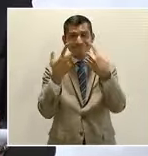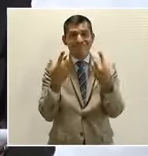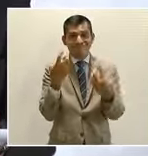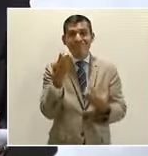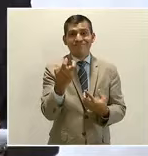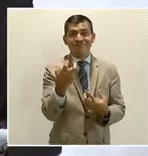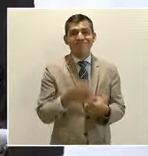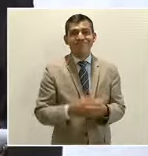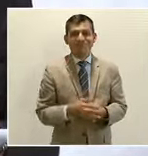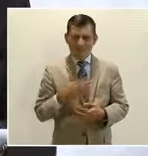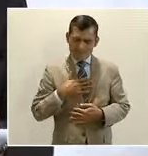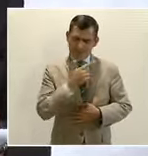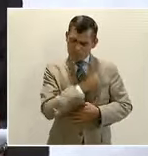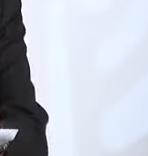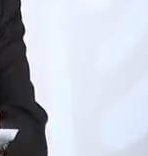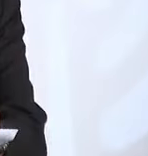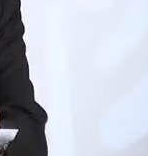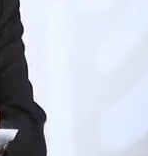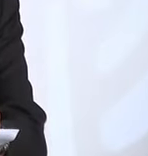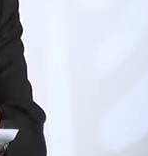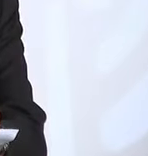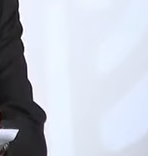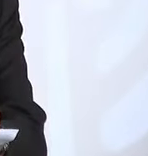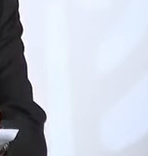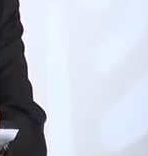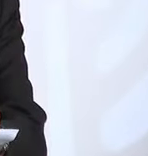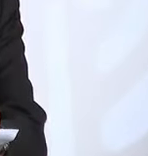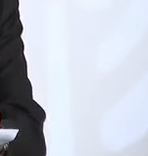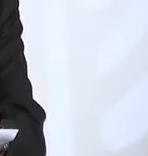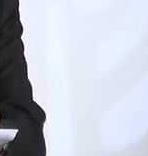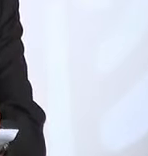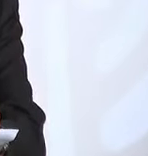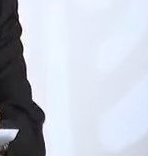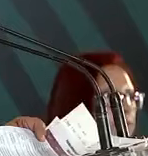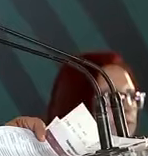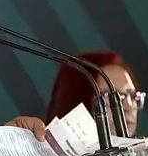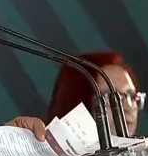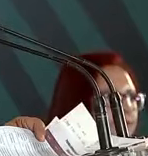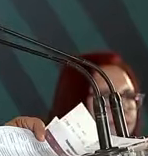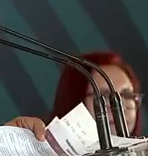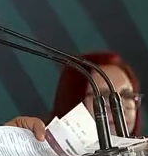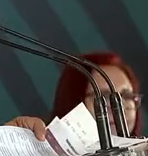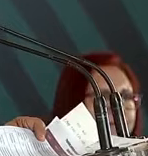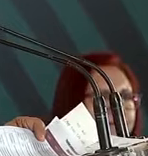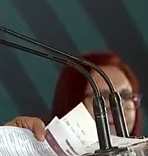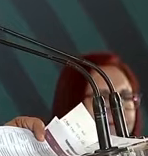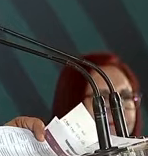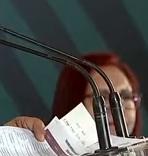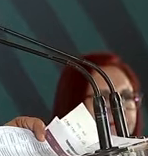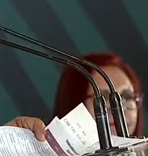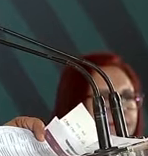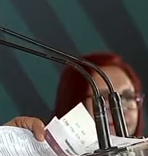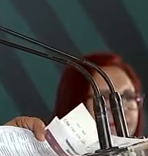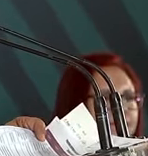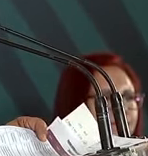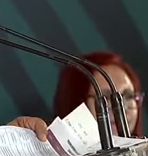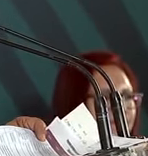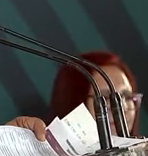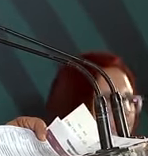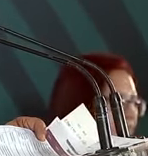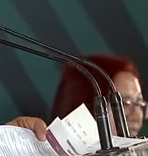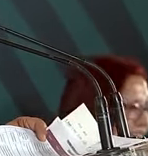por eso me da mucho gusto estar aquí con ustedes y vamos a seguir juntos y que viva